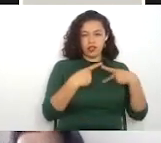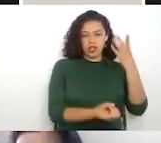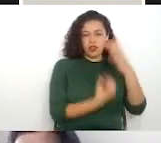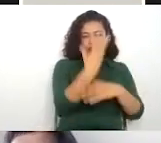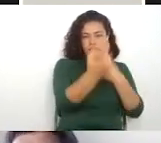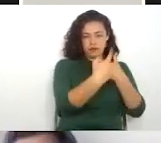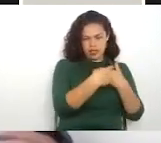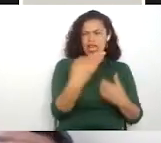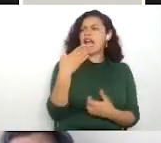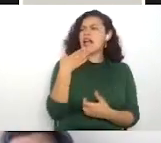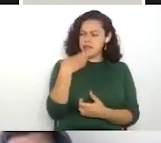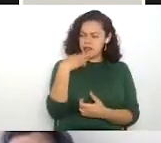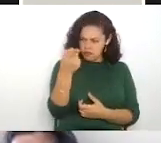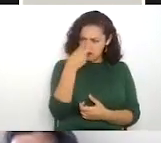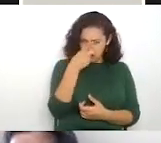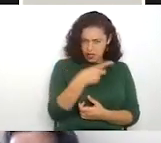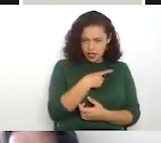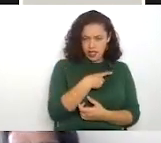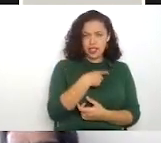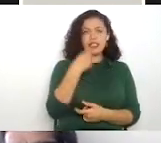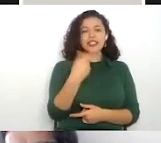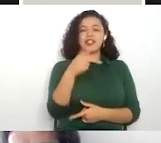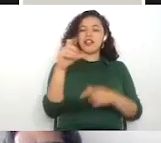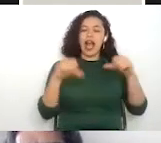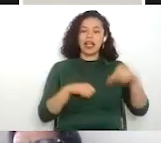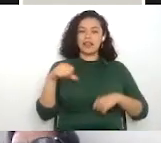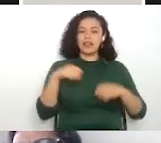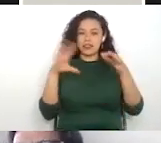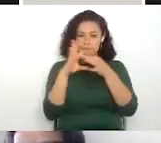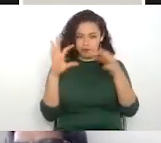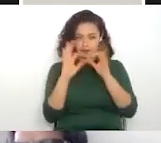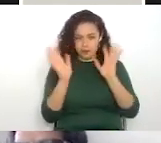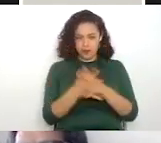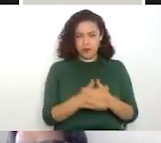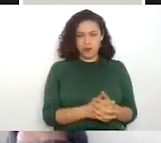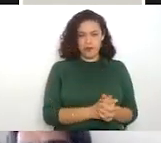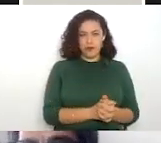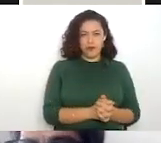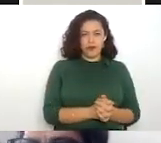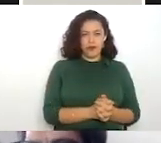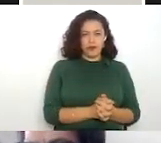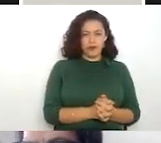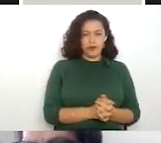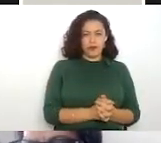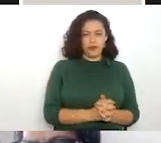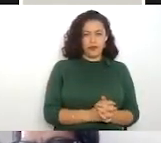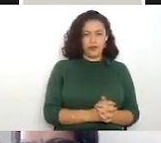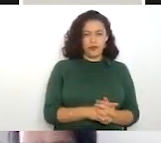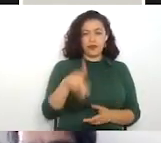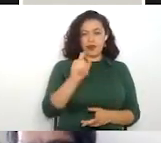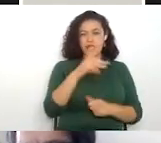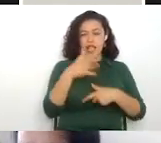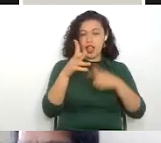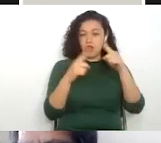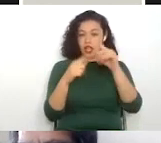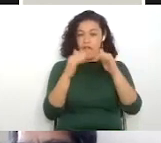lo que nos comentó, porque ya nos detalló las actividades, pero eso es, vamos a ver que ya es una tarea más